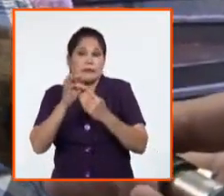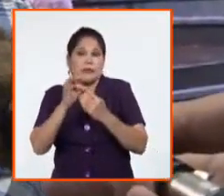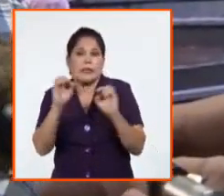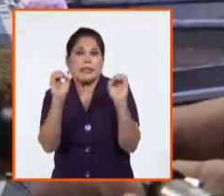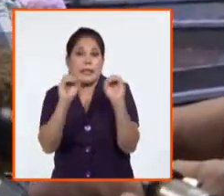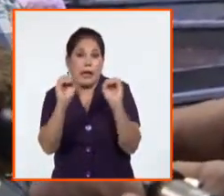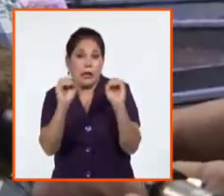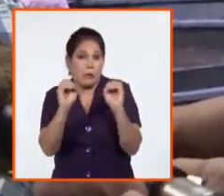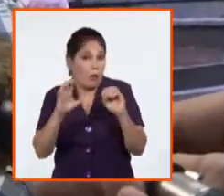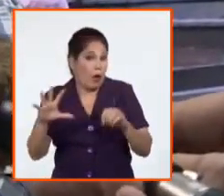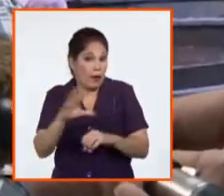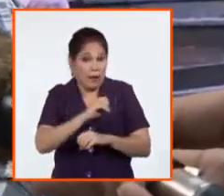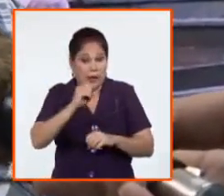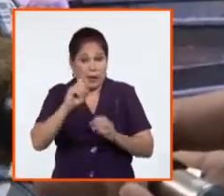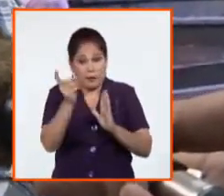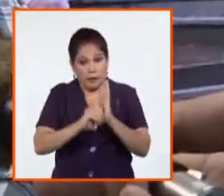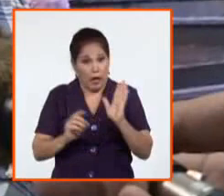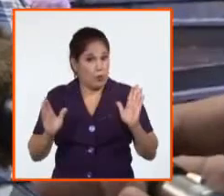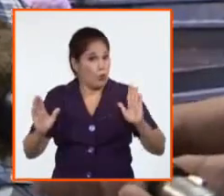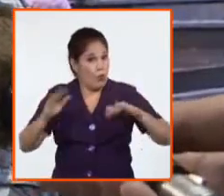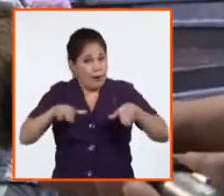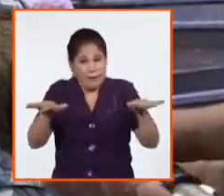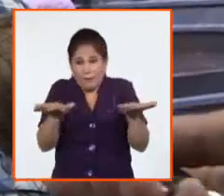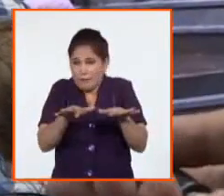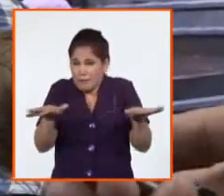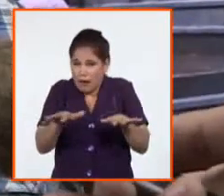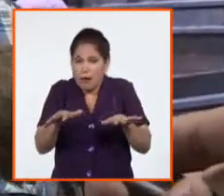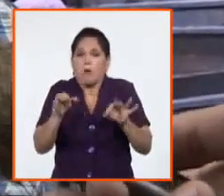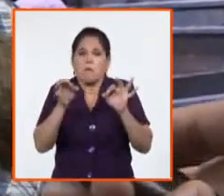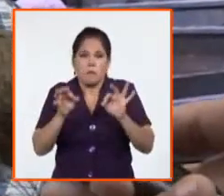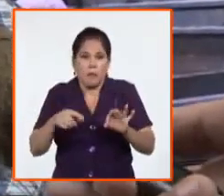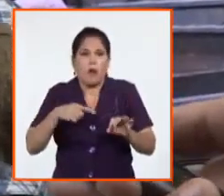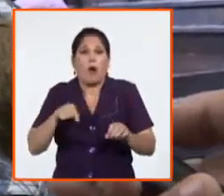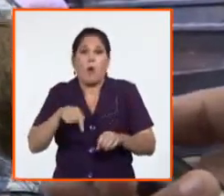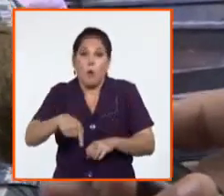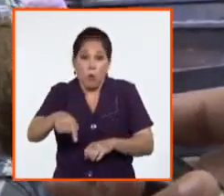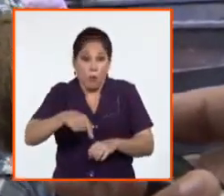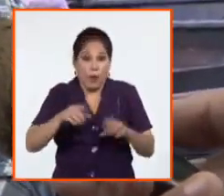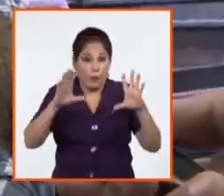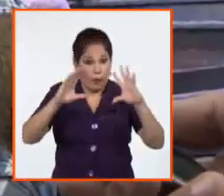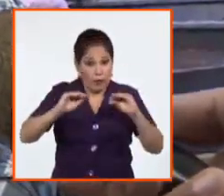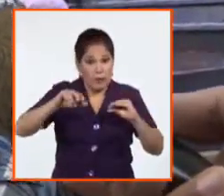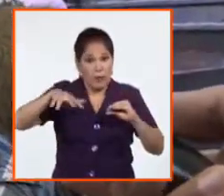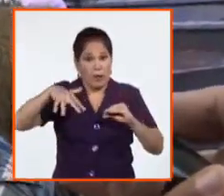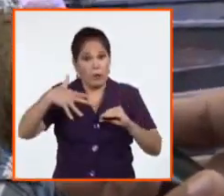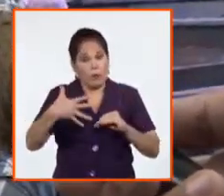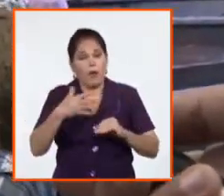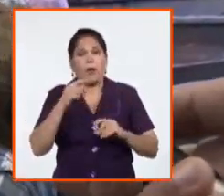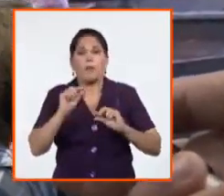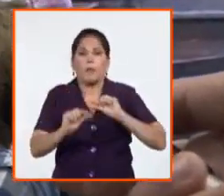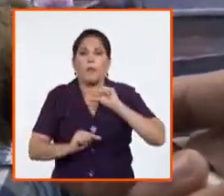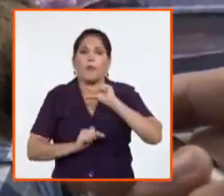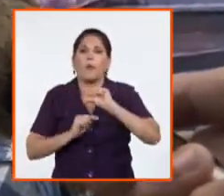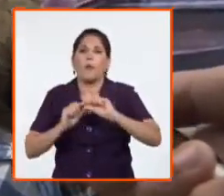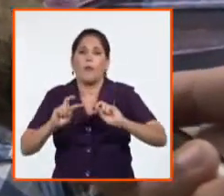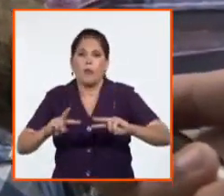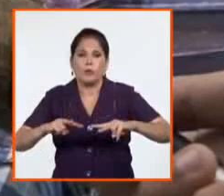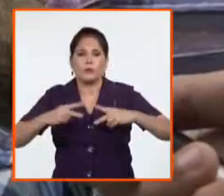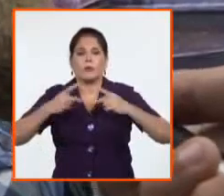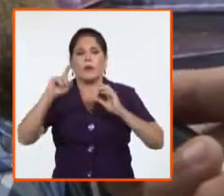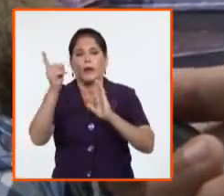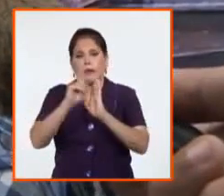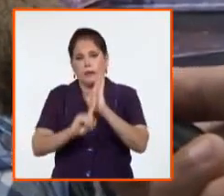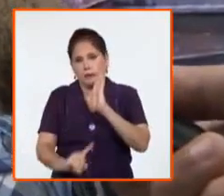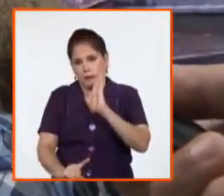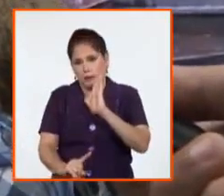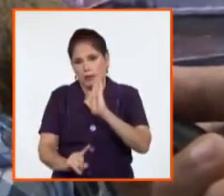total. Por tanto, tenemos que trabajar en lo que queda de noche y madrugada para restaurar nuevamente el sistema